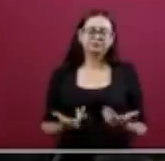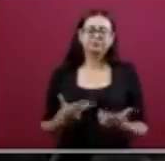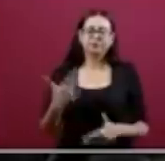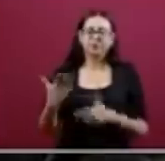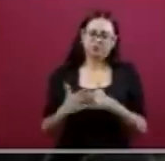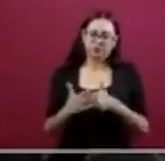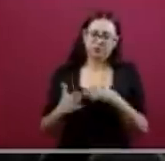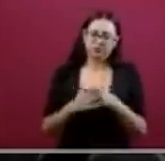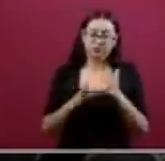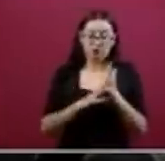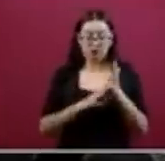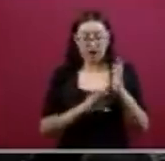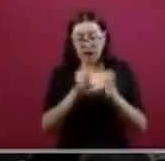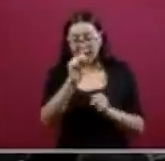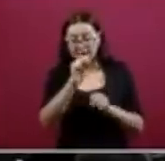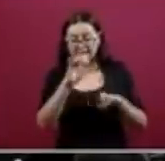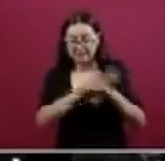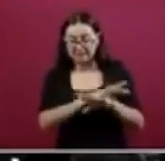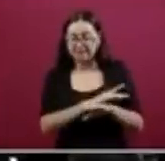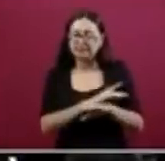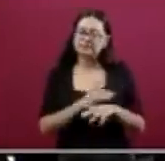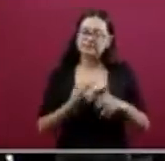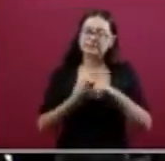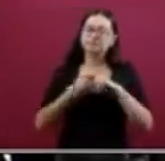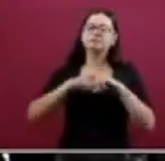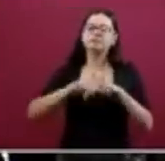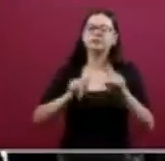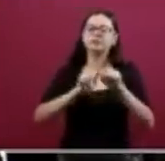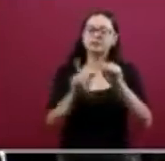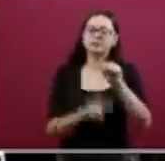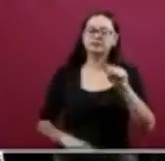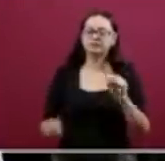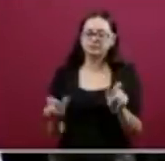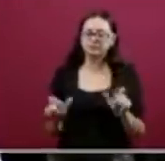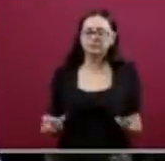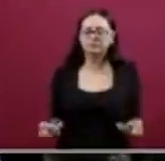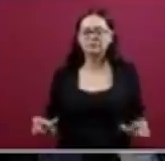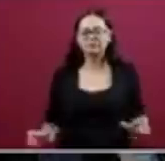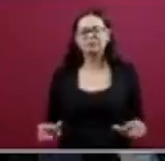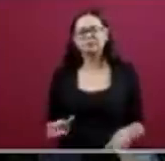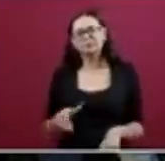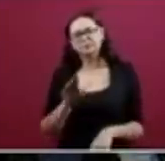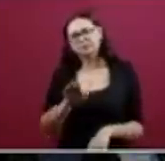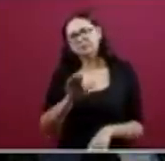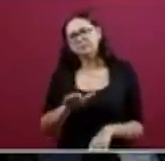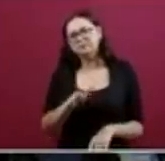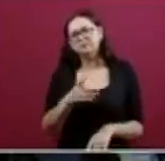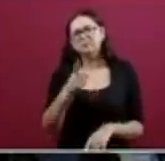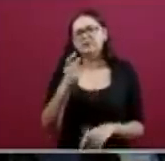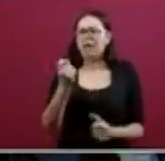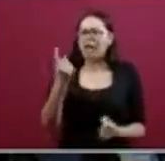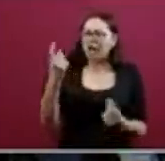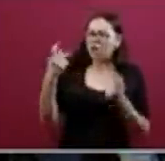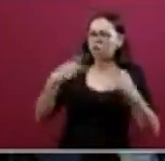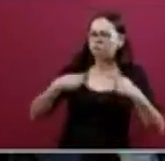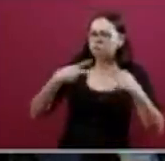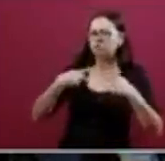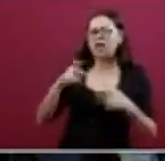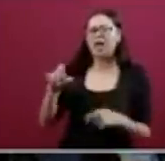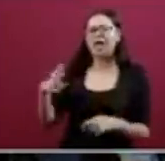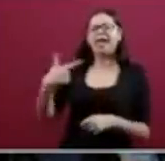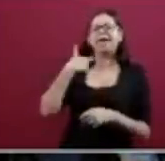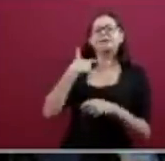da pie a la creación de la Guardia Nacional, ¿piensa usted mandar a llamar a mandos retirados del Ejército para